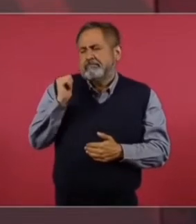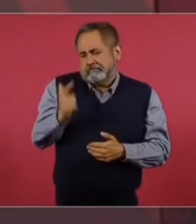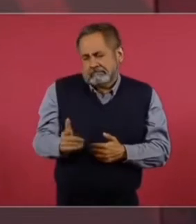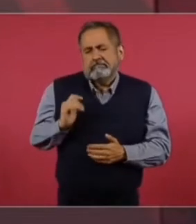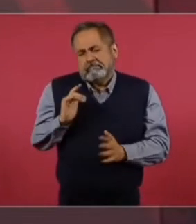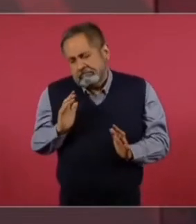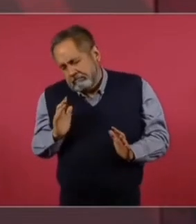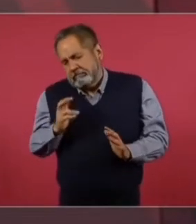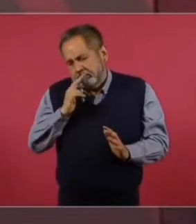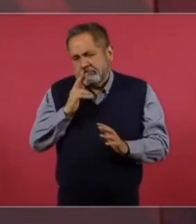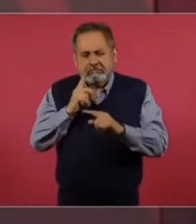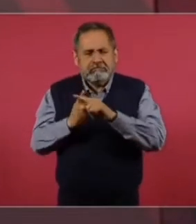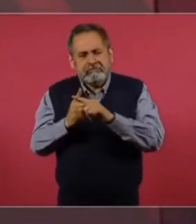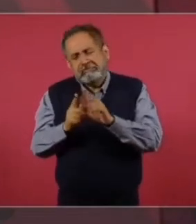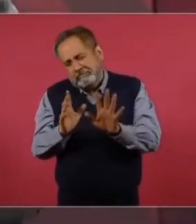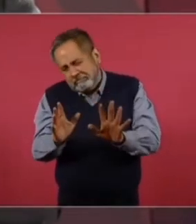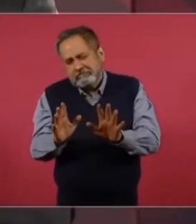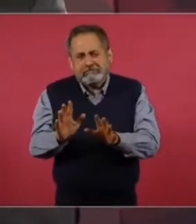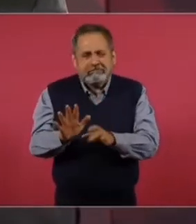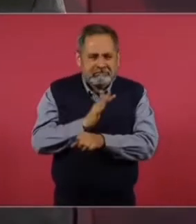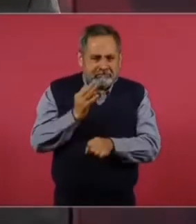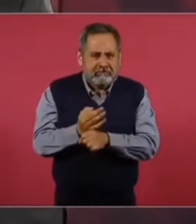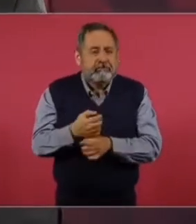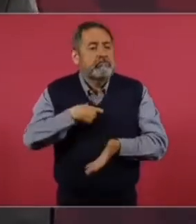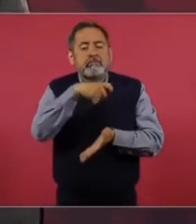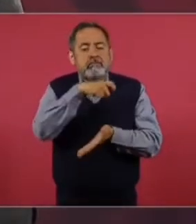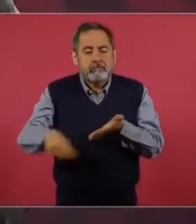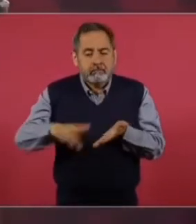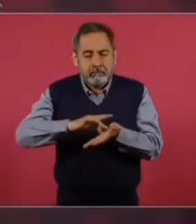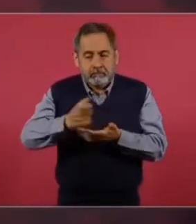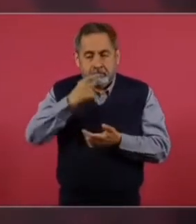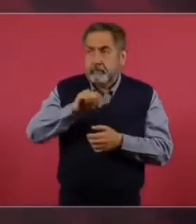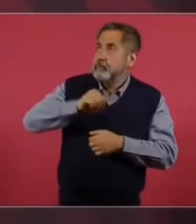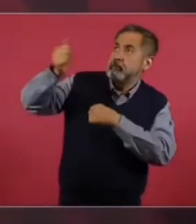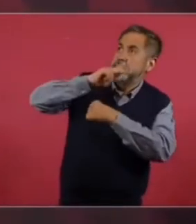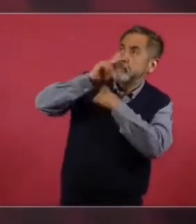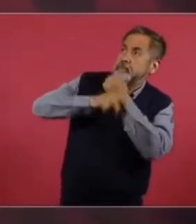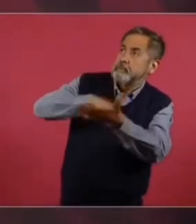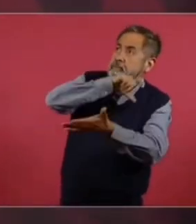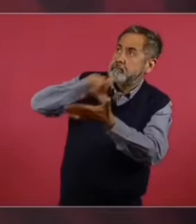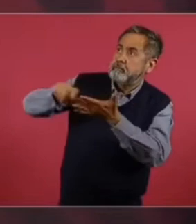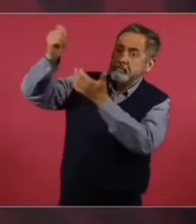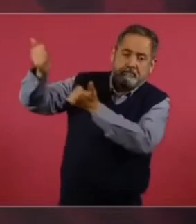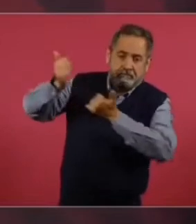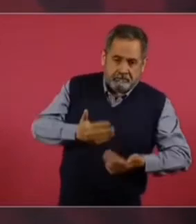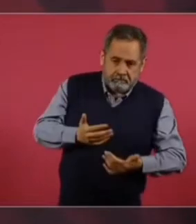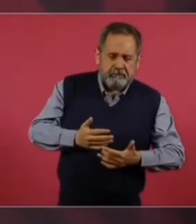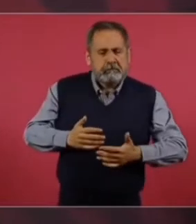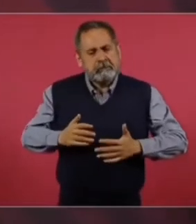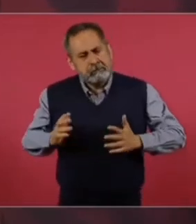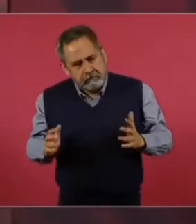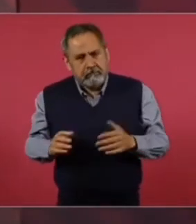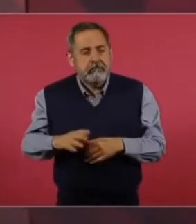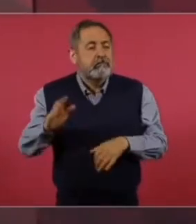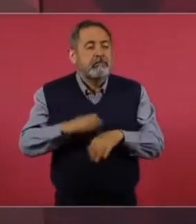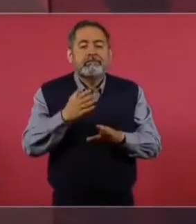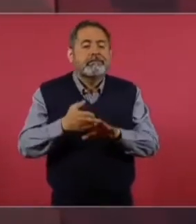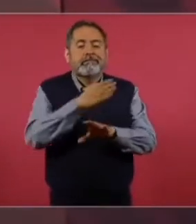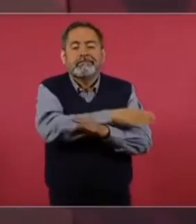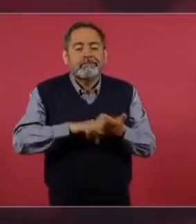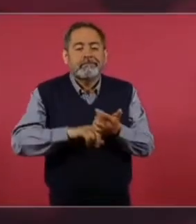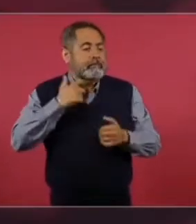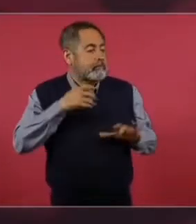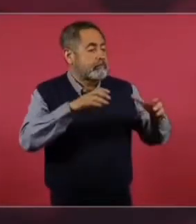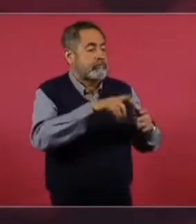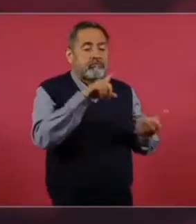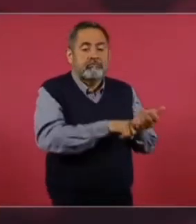ejemplo, que se pudieran comprar los medicamentos en el extranjero, porque como tenían el negocio de la